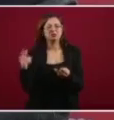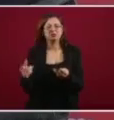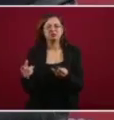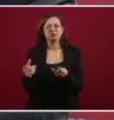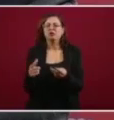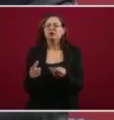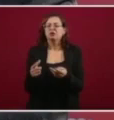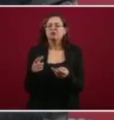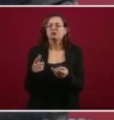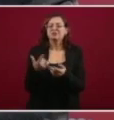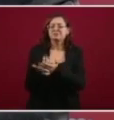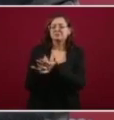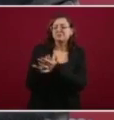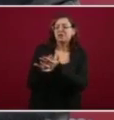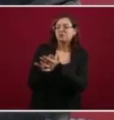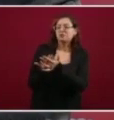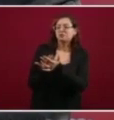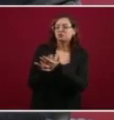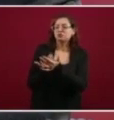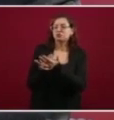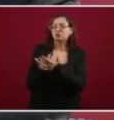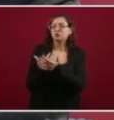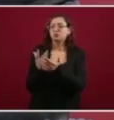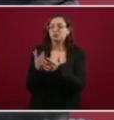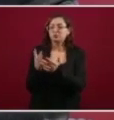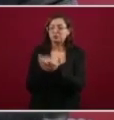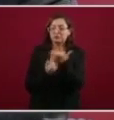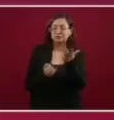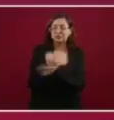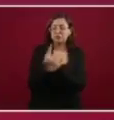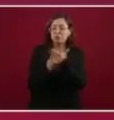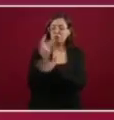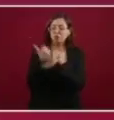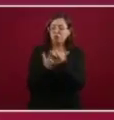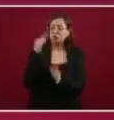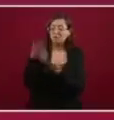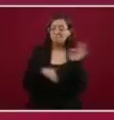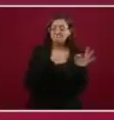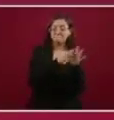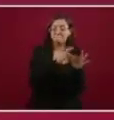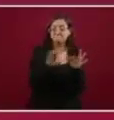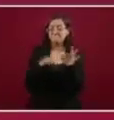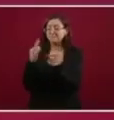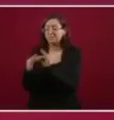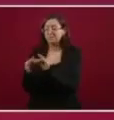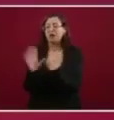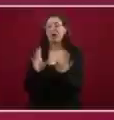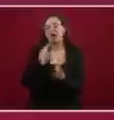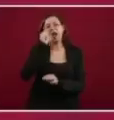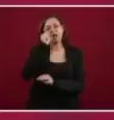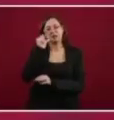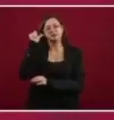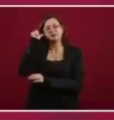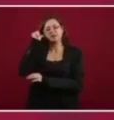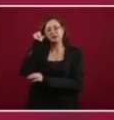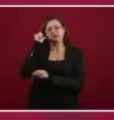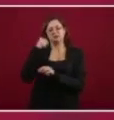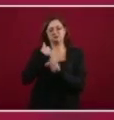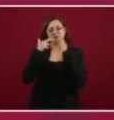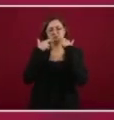hacerlo cuando tengamos definidos los proyectos bien, porque ayer estuve